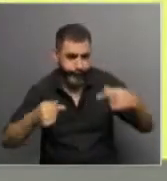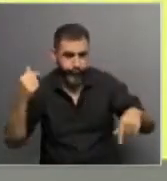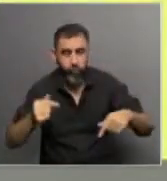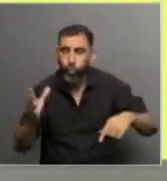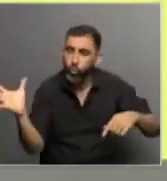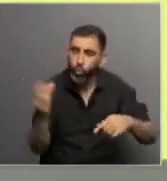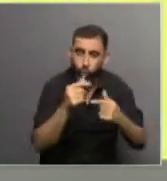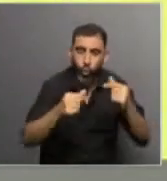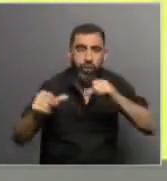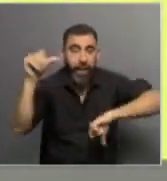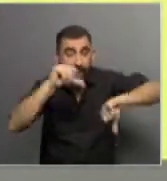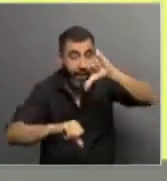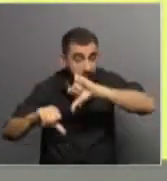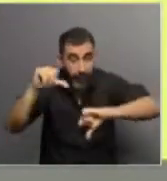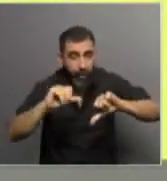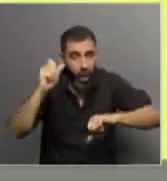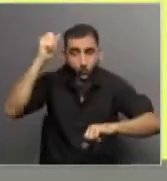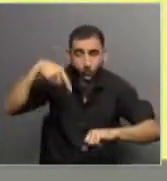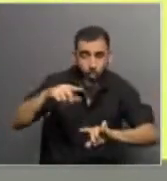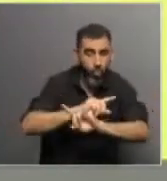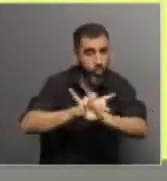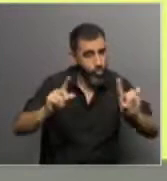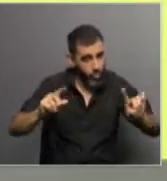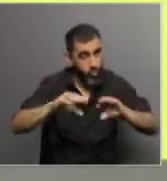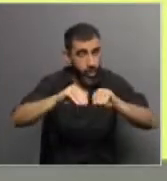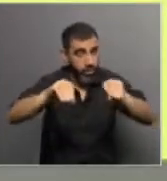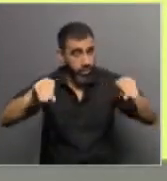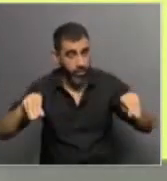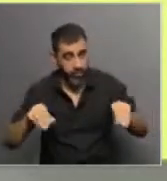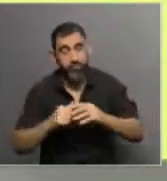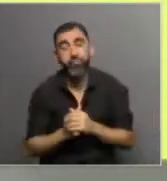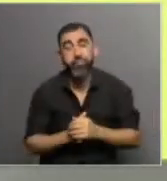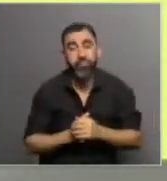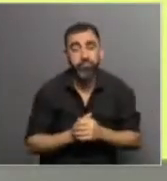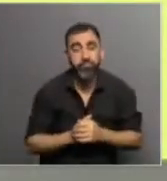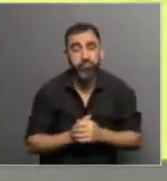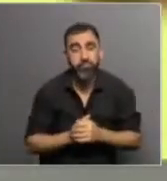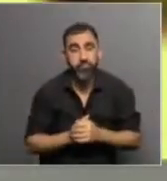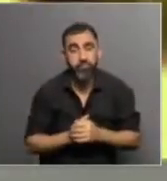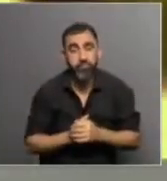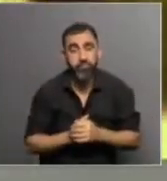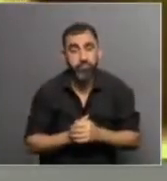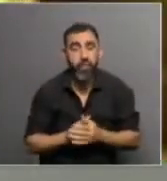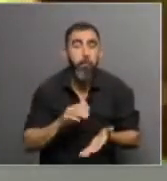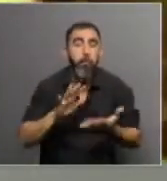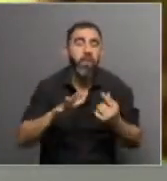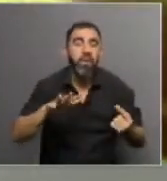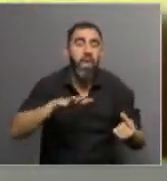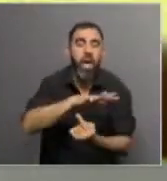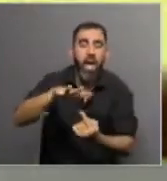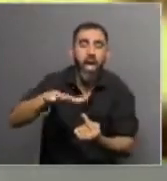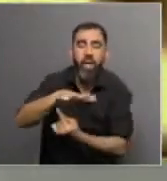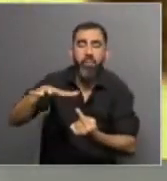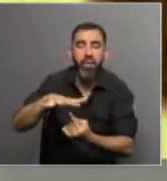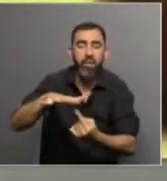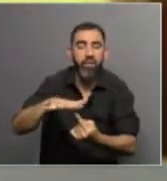todos elementos químicos que no son comunes a nivel de la corteza terrestre y que son más bien de ambiente de residencia a nivel